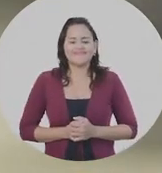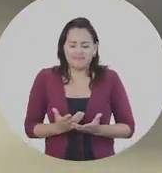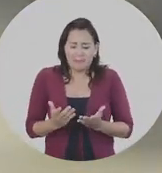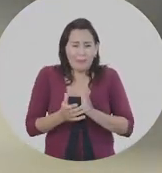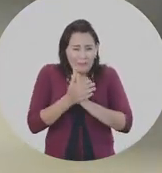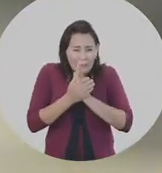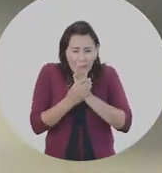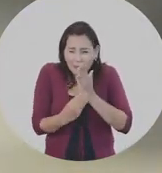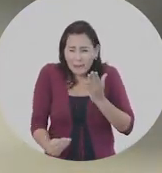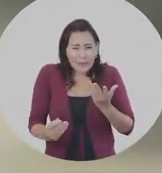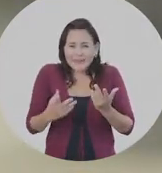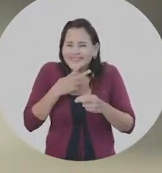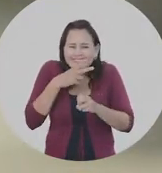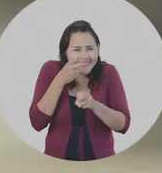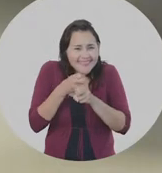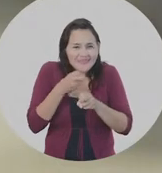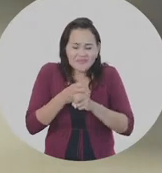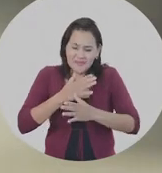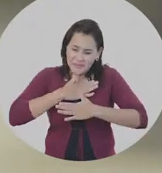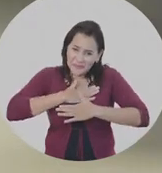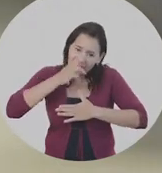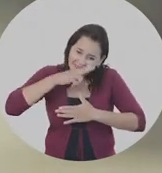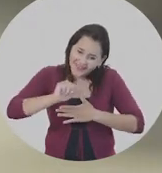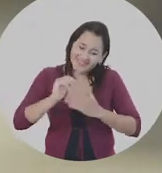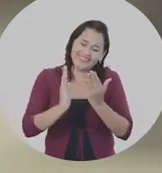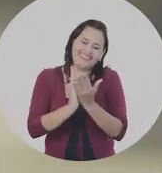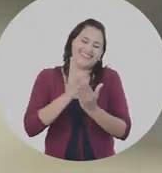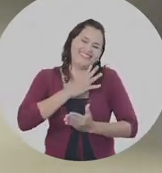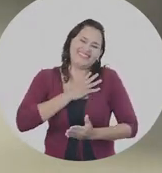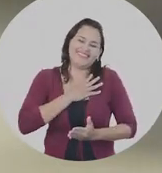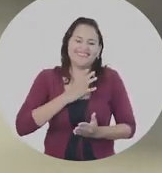Uno tan pobre, llegar a una hija de esa a ganarse